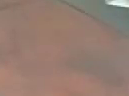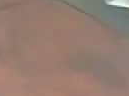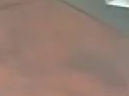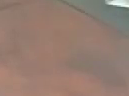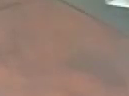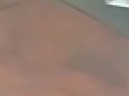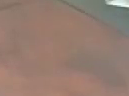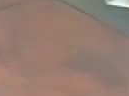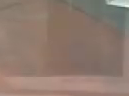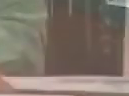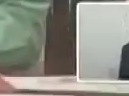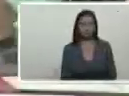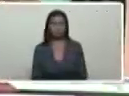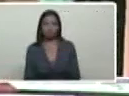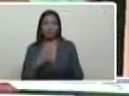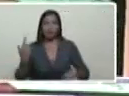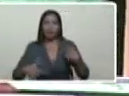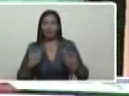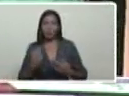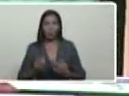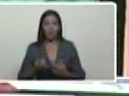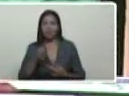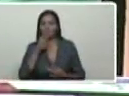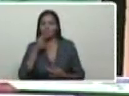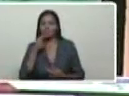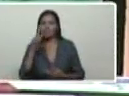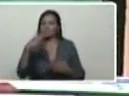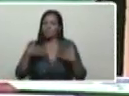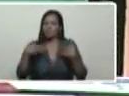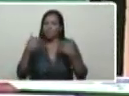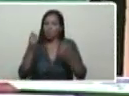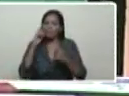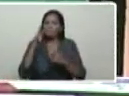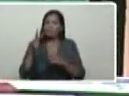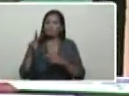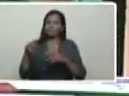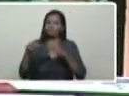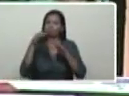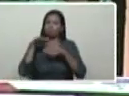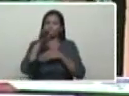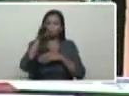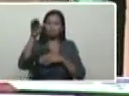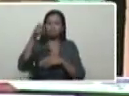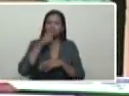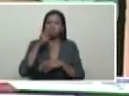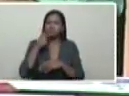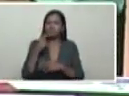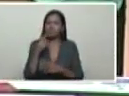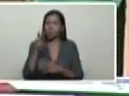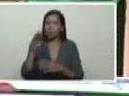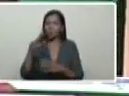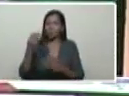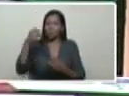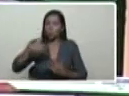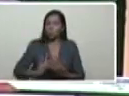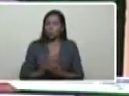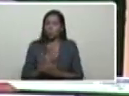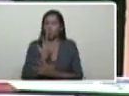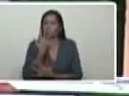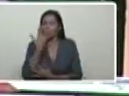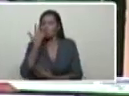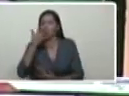La recreación y la belleza es salud. Ver el Guarayra Repano en su esplendor te llena, mira, de